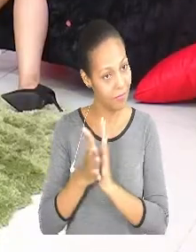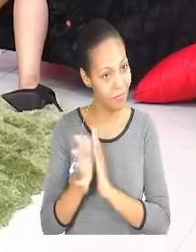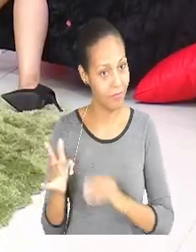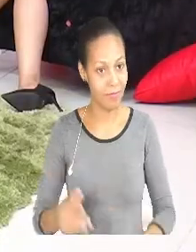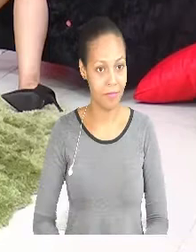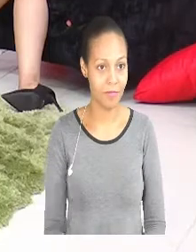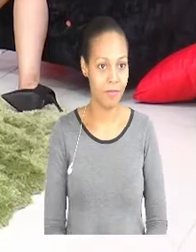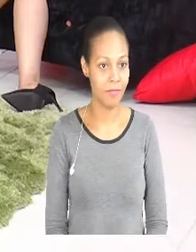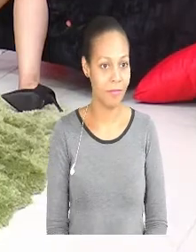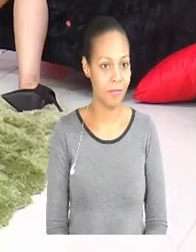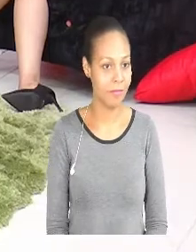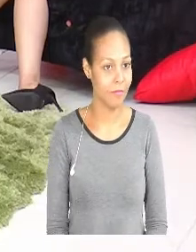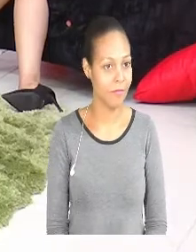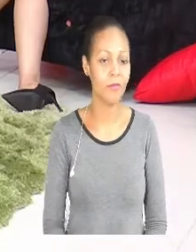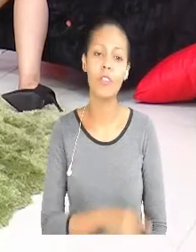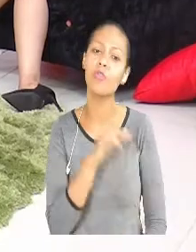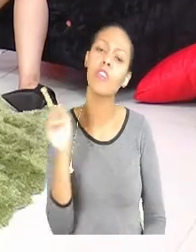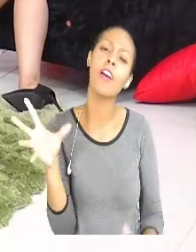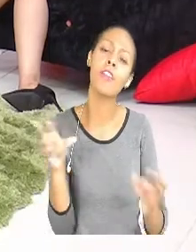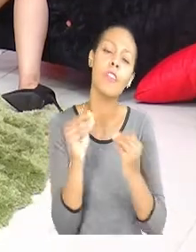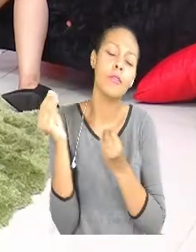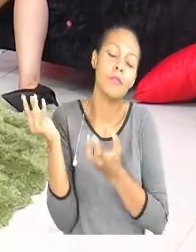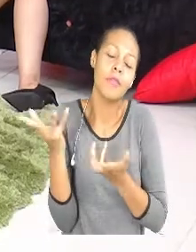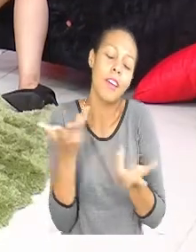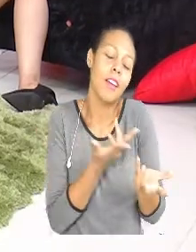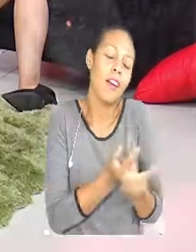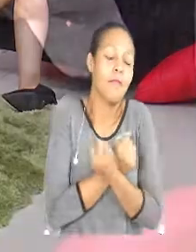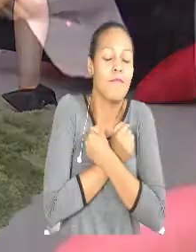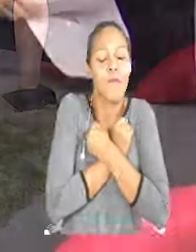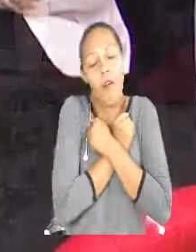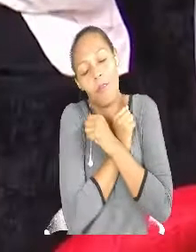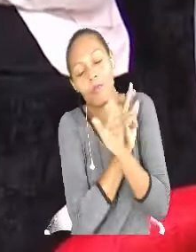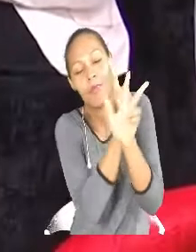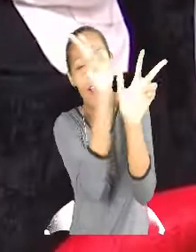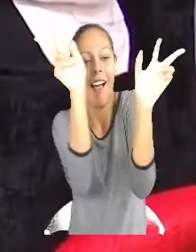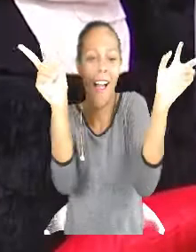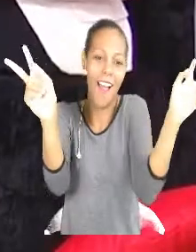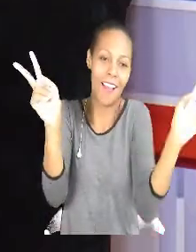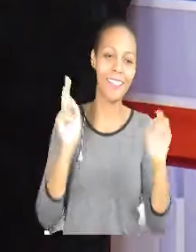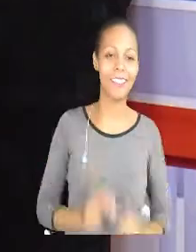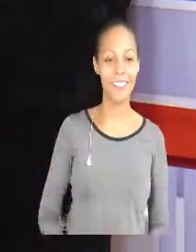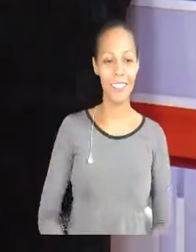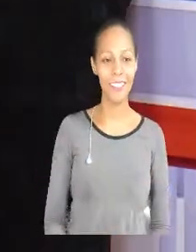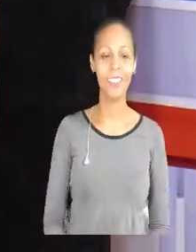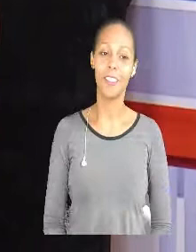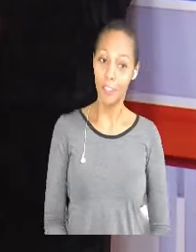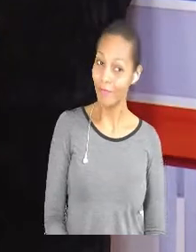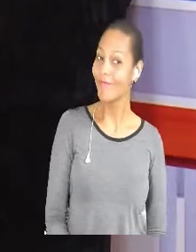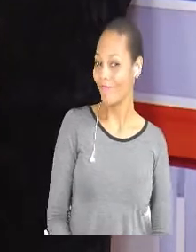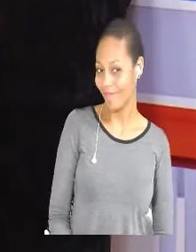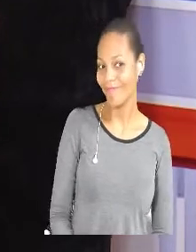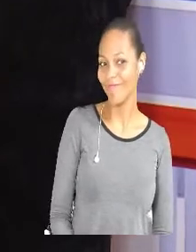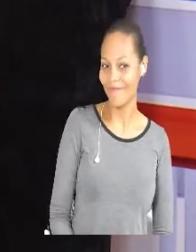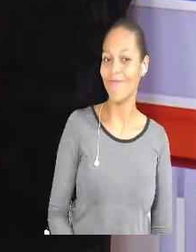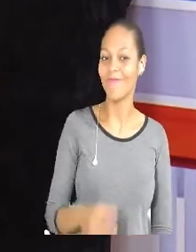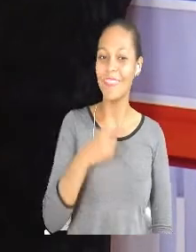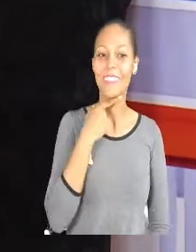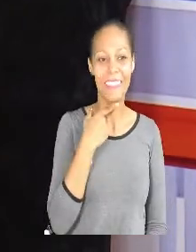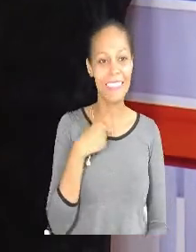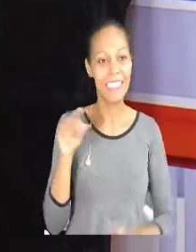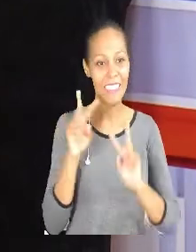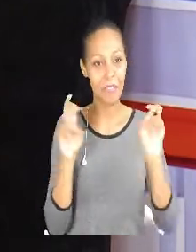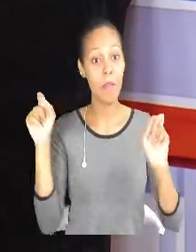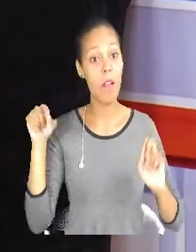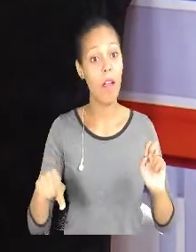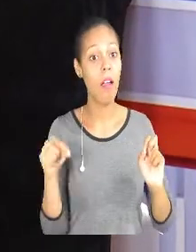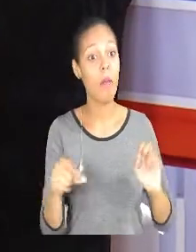todos ustedes, mucha magia, mucha paz, mucho amor. Gracias, allá los espero. Estos son los temas que a nosotros nos gusta tener aquí en nuestro